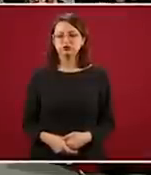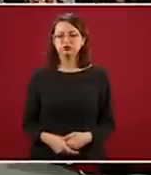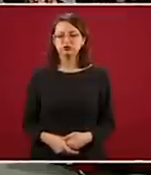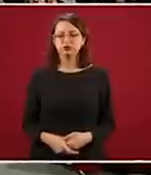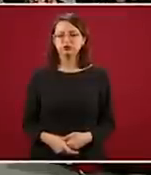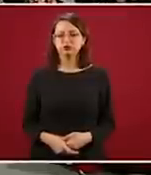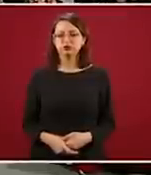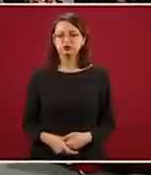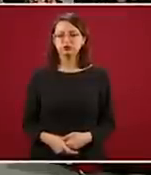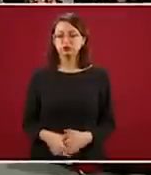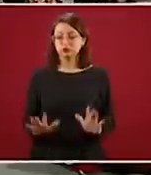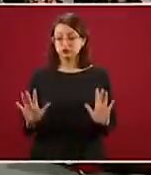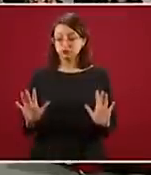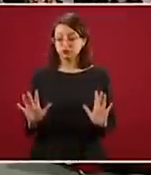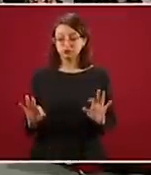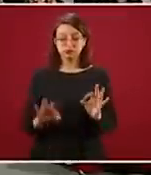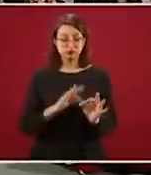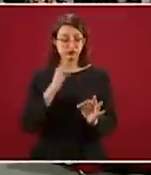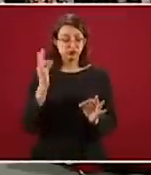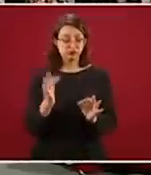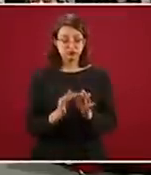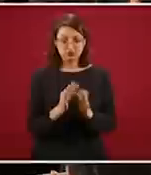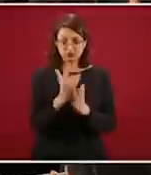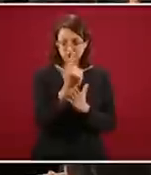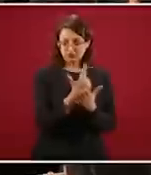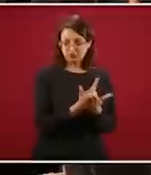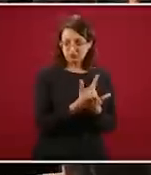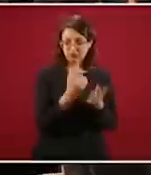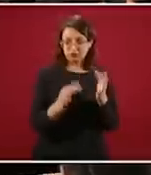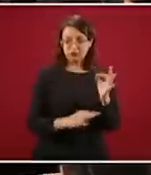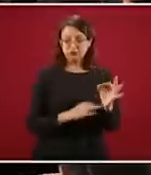adelante, ¿no? Ya, complete.